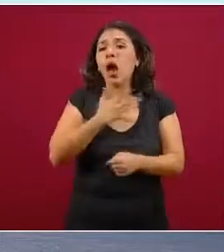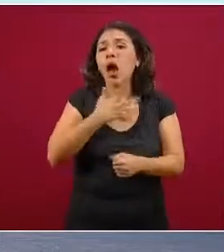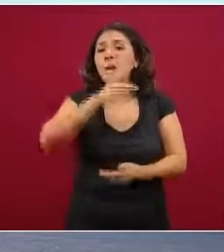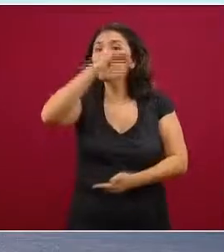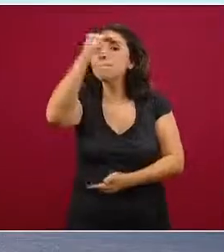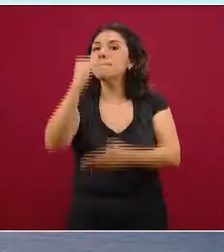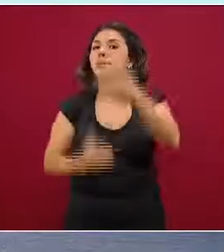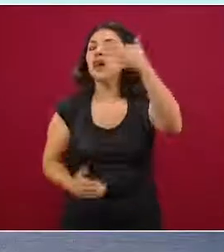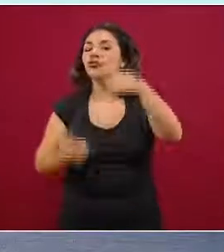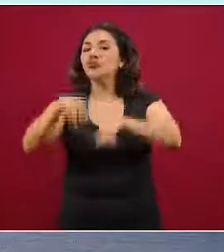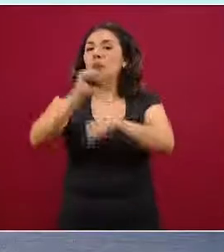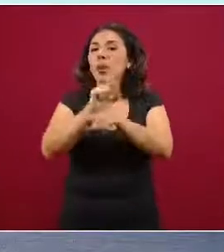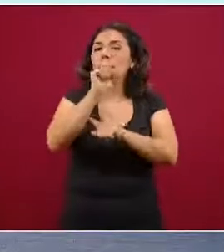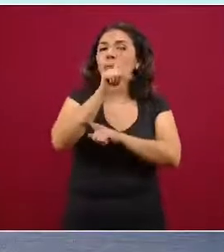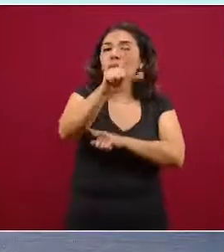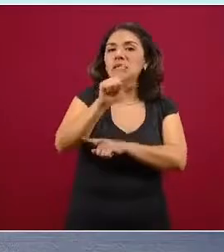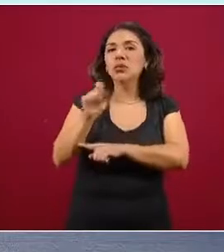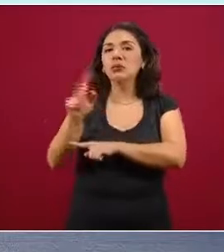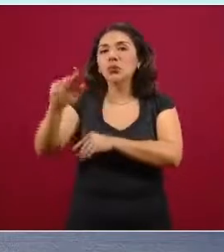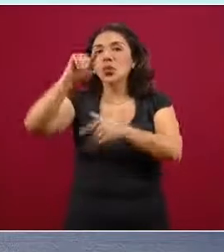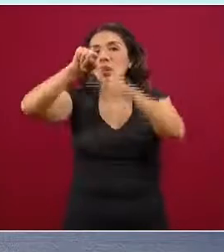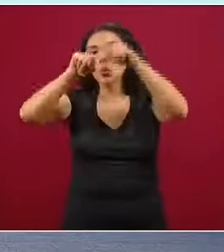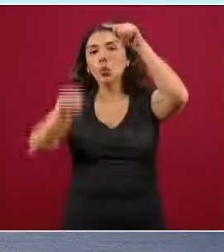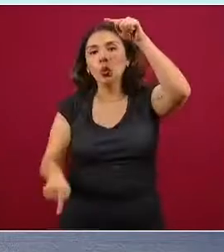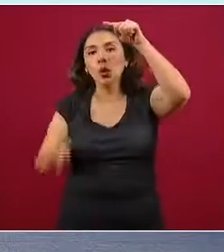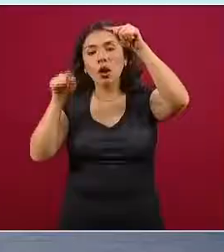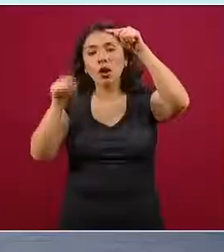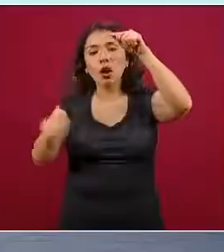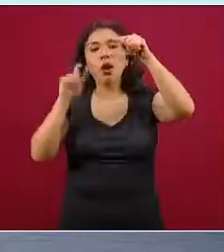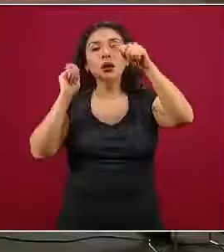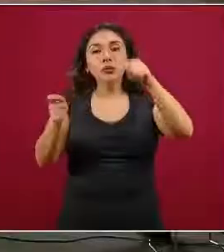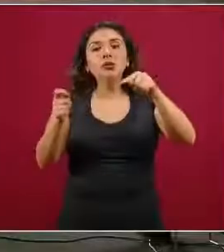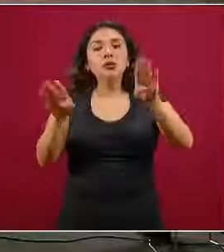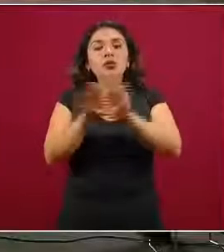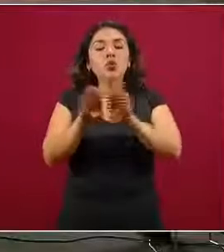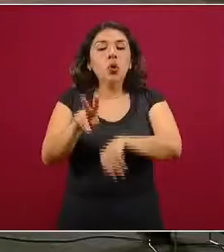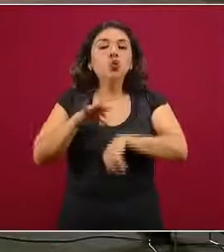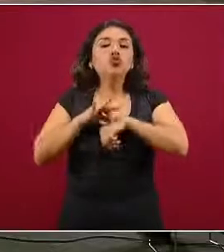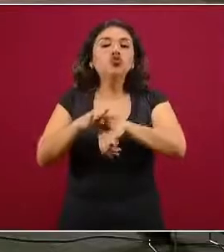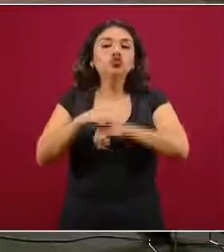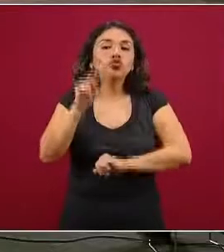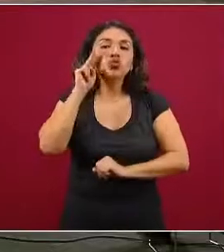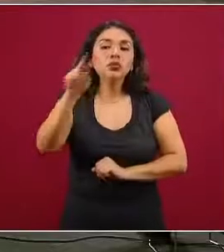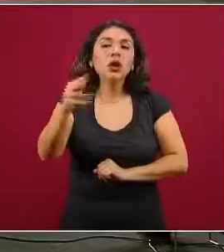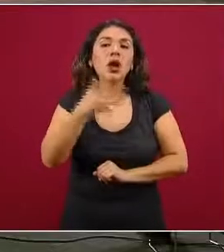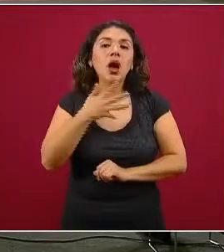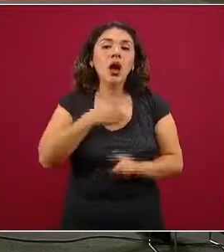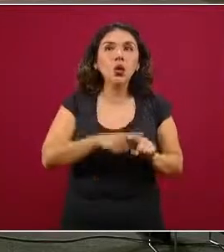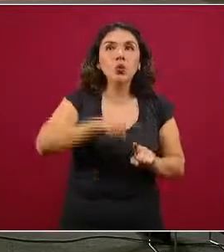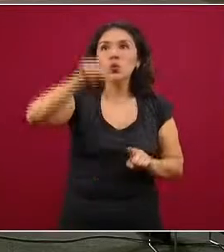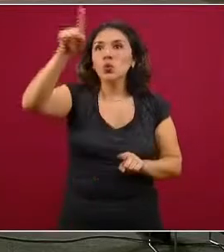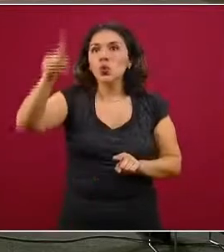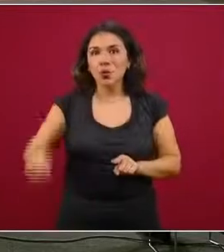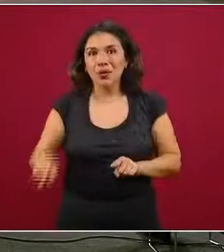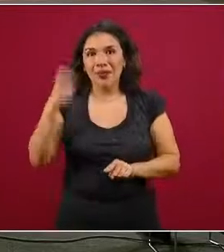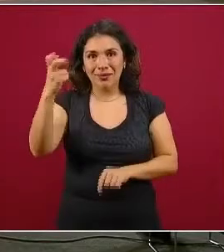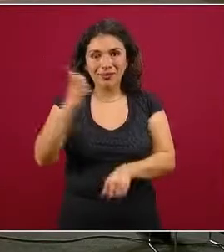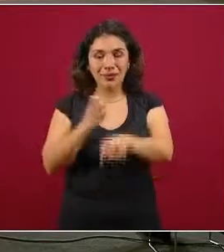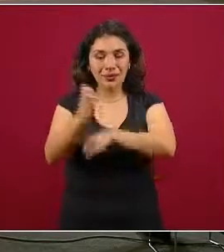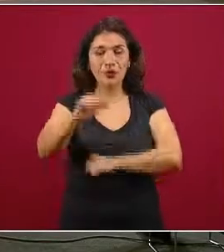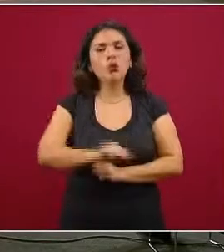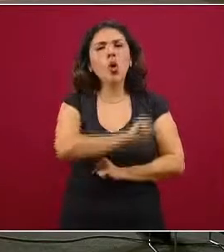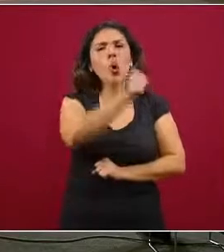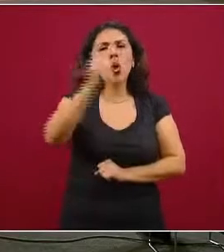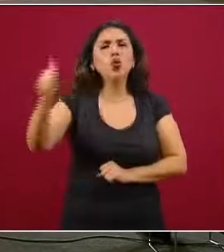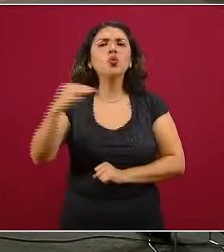importante entre la semana 27 y 28, que prácticamente se refleja en la curva del estado. Los otros